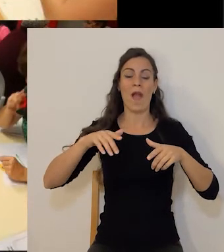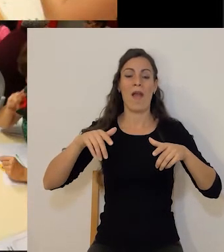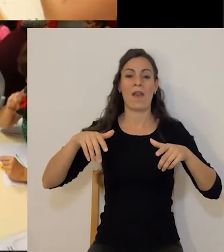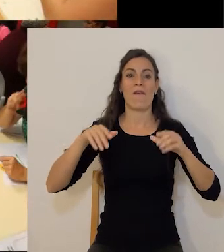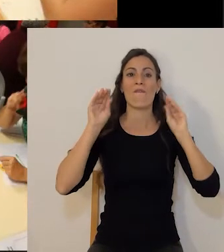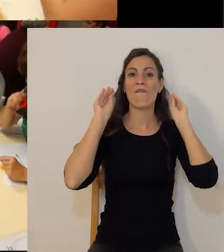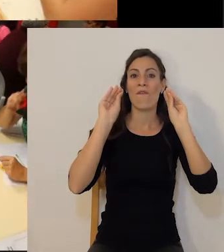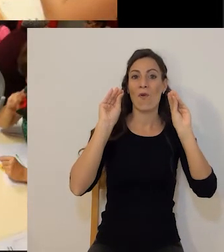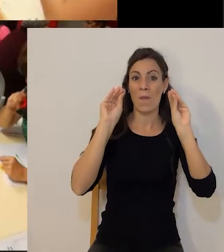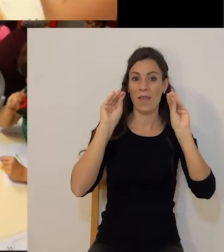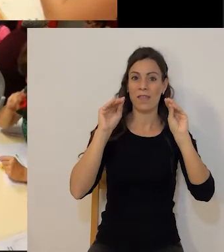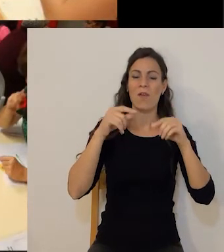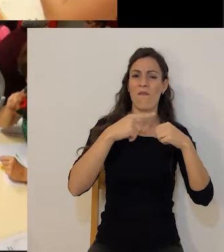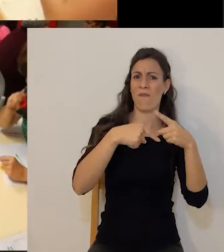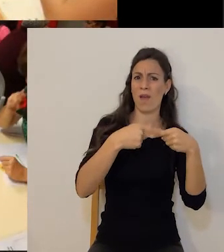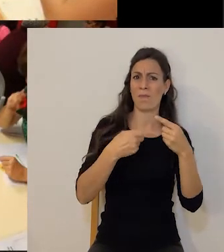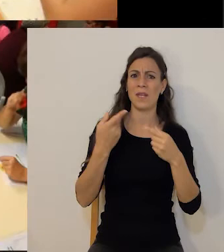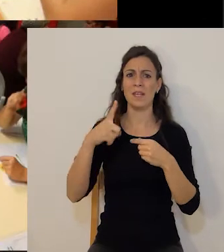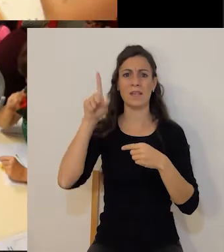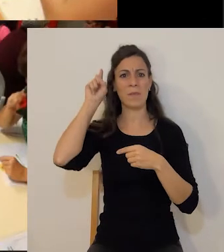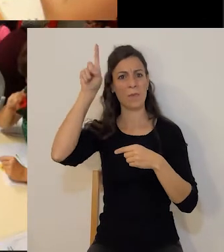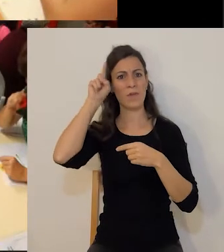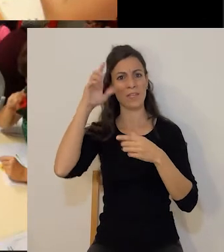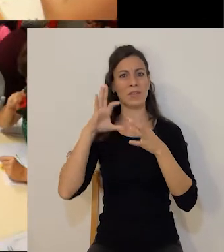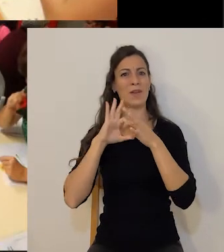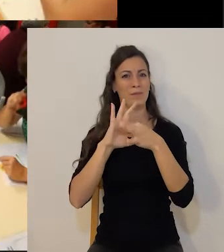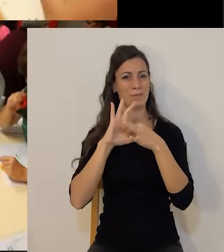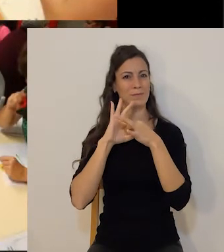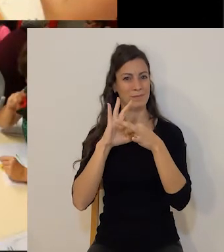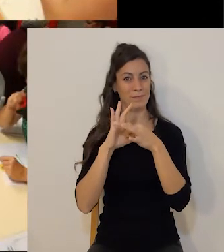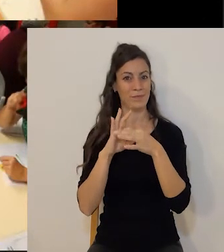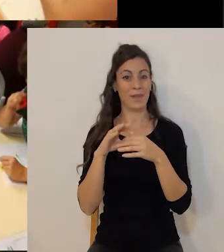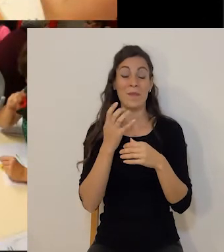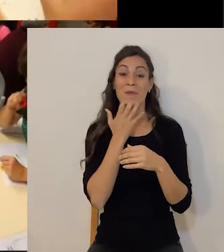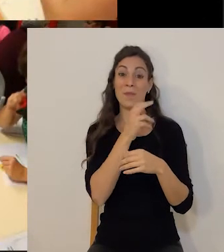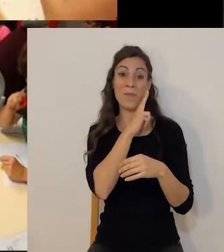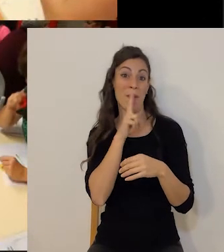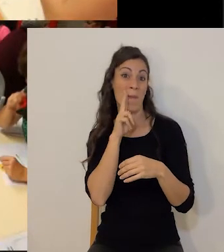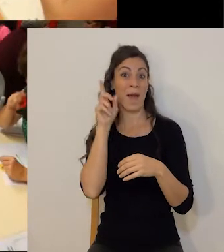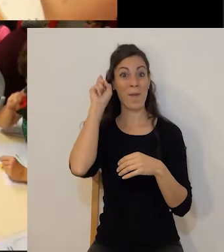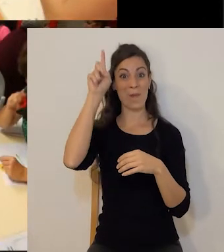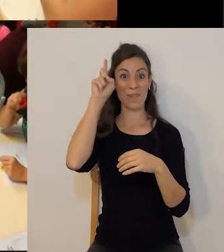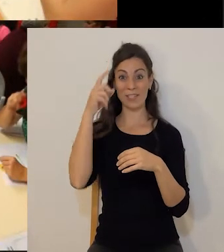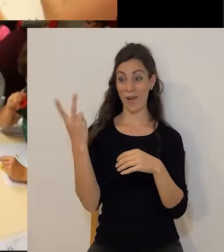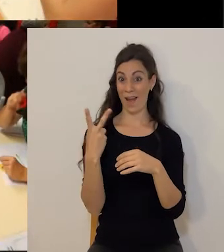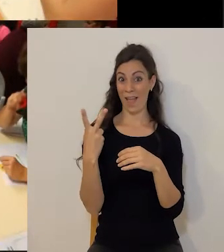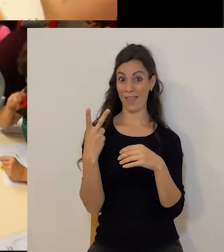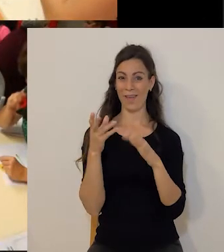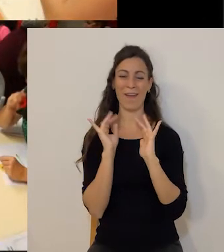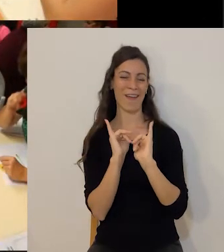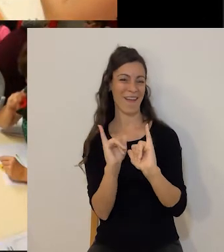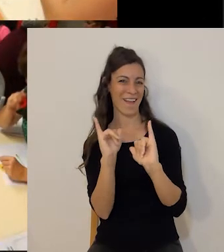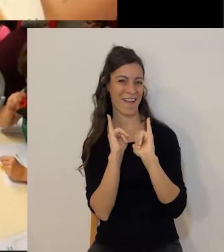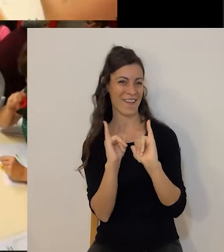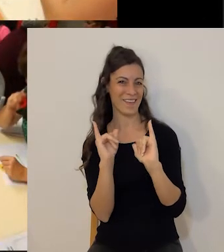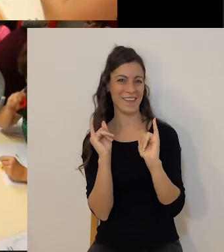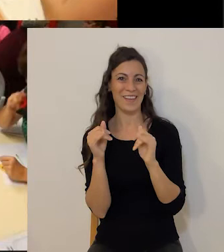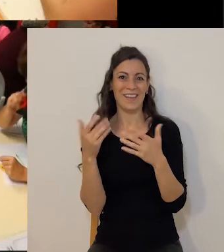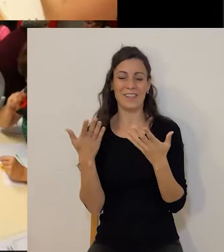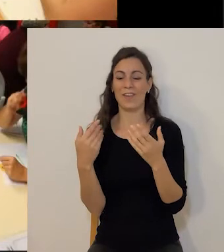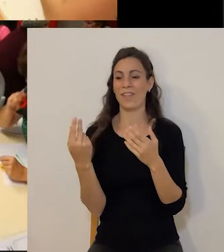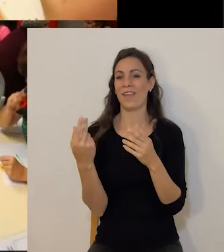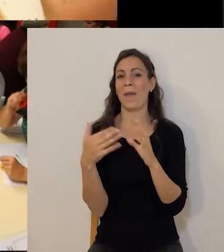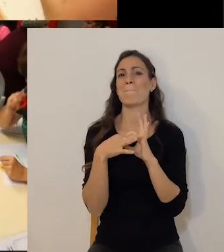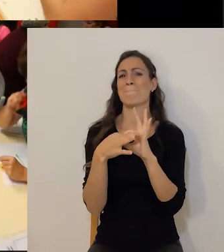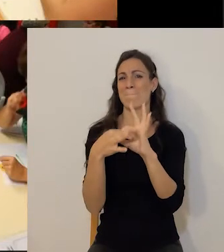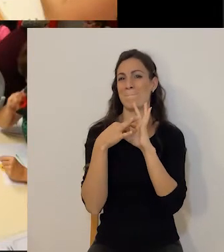entre familia y docentes. Aquí hay una mamá con una profesora divirtiéndose, y lo que hacemos es que generamos vínculo,